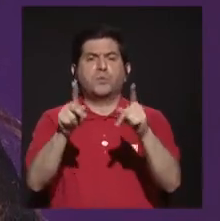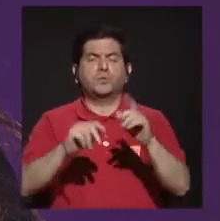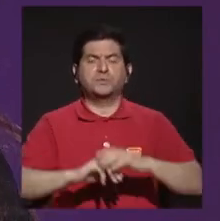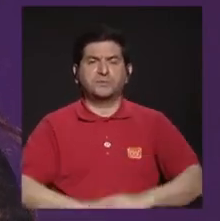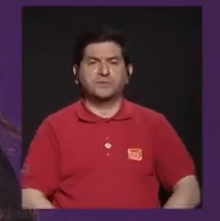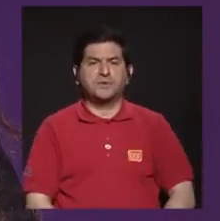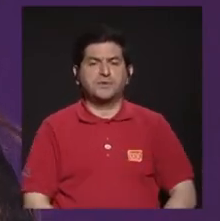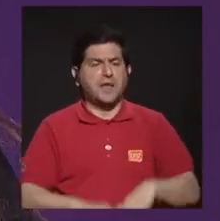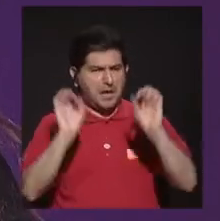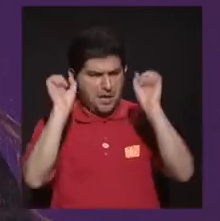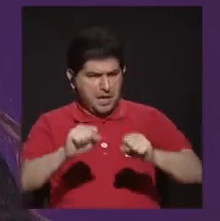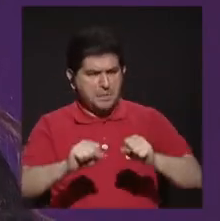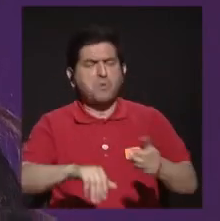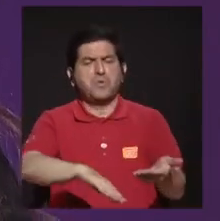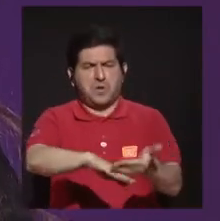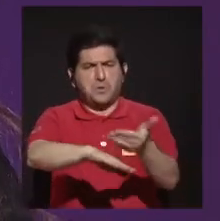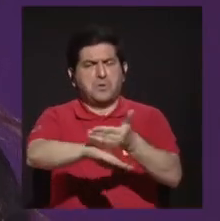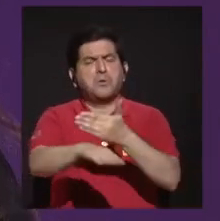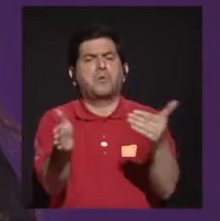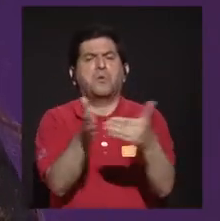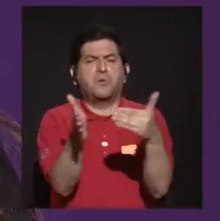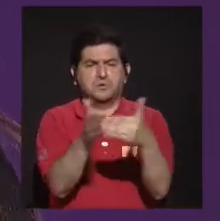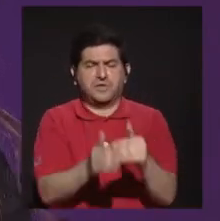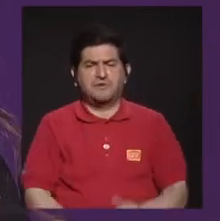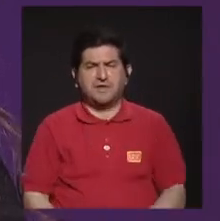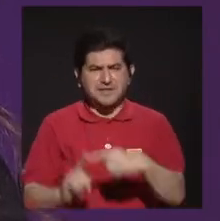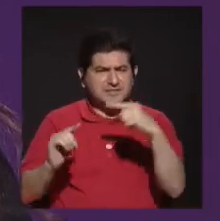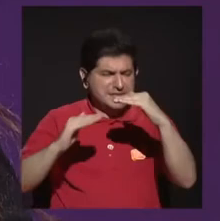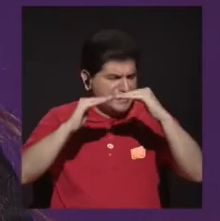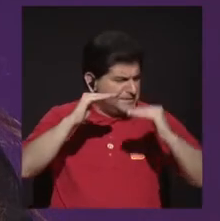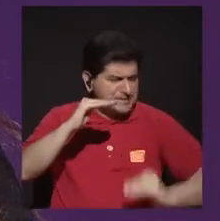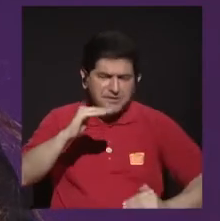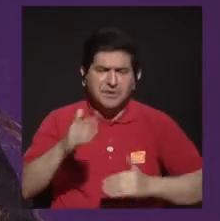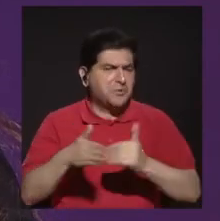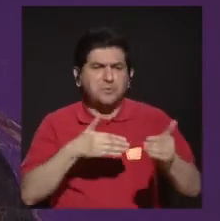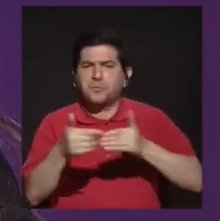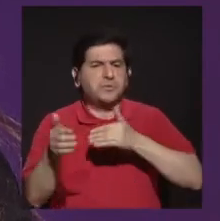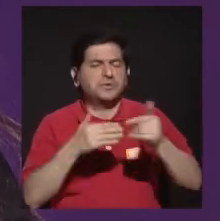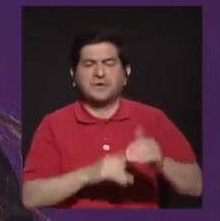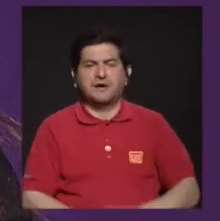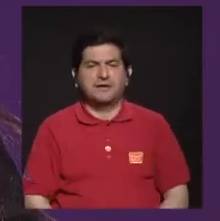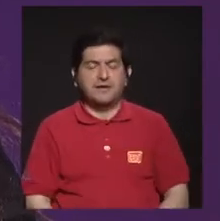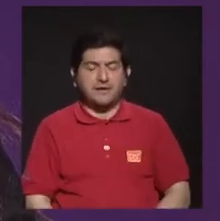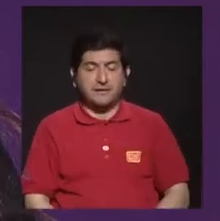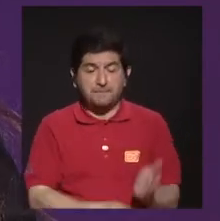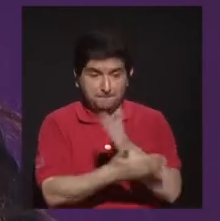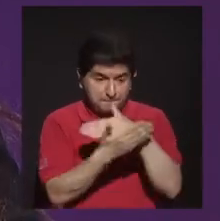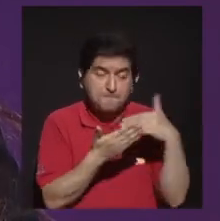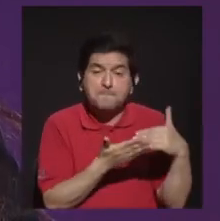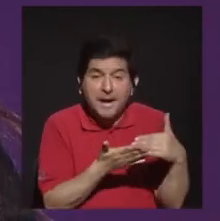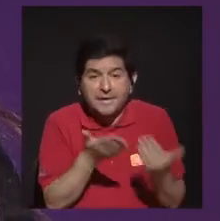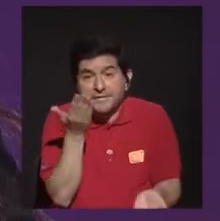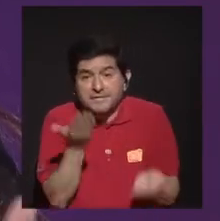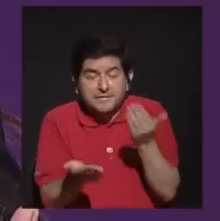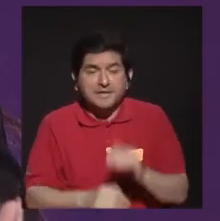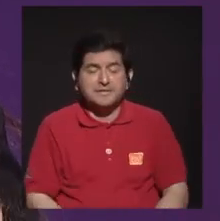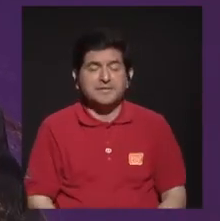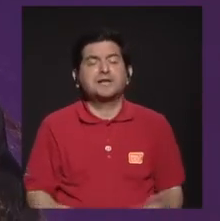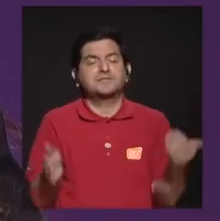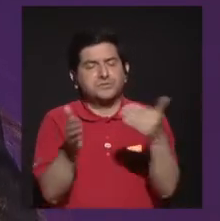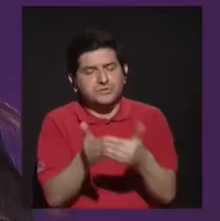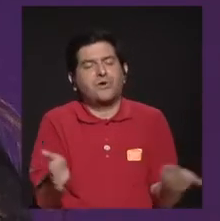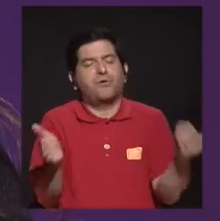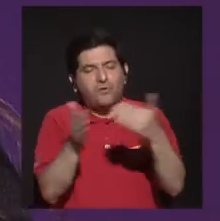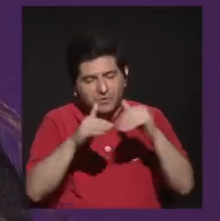supuesto, y que se puede levantar, de abajo se levanta. Claro. Entonces yo creo que eso es parte de levantarse otra